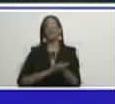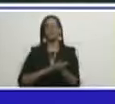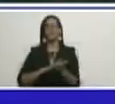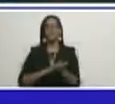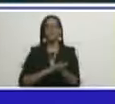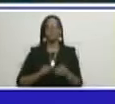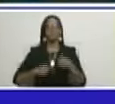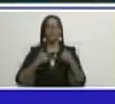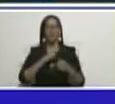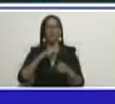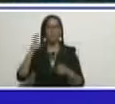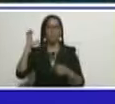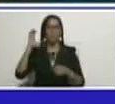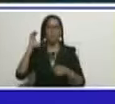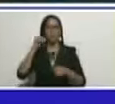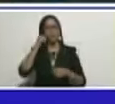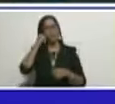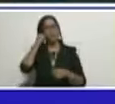a nuestro país.